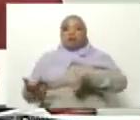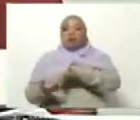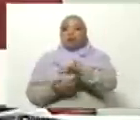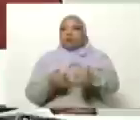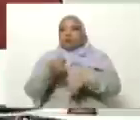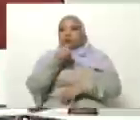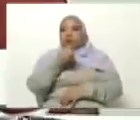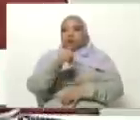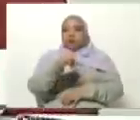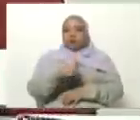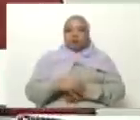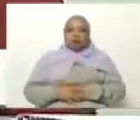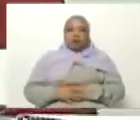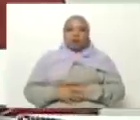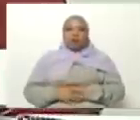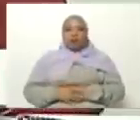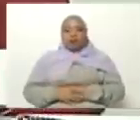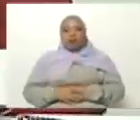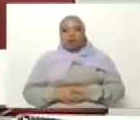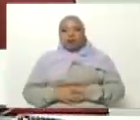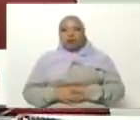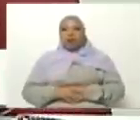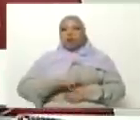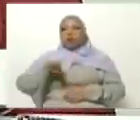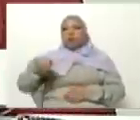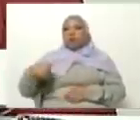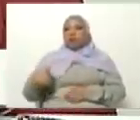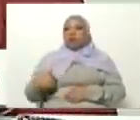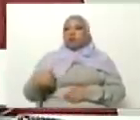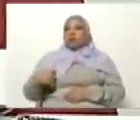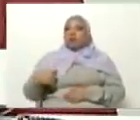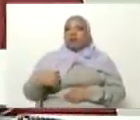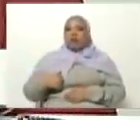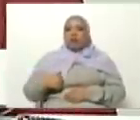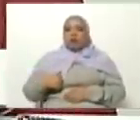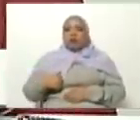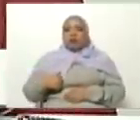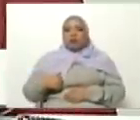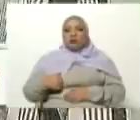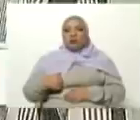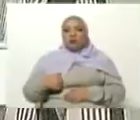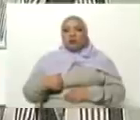de la señora María Corina Machado, pero no es solo la señora María Corina Machado.